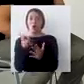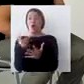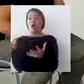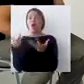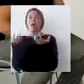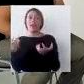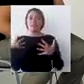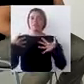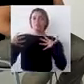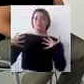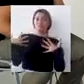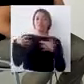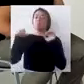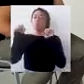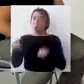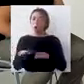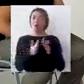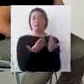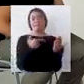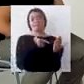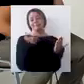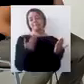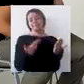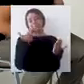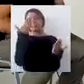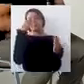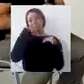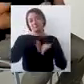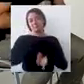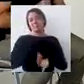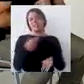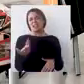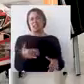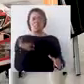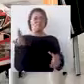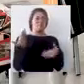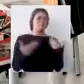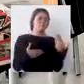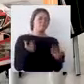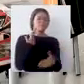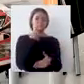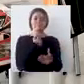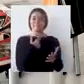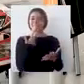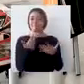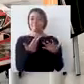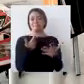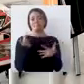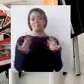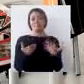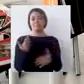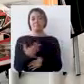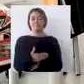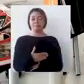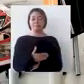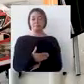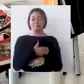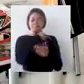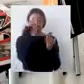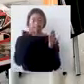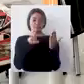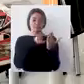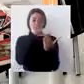podría leer una ficha de estas y disfrutársela creando un personaje. Claro que sí. Después de haber interiorizado